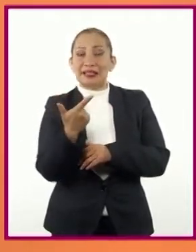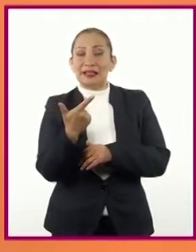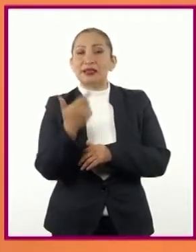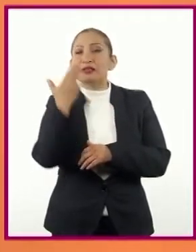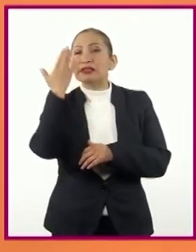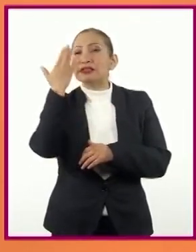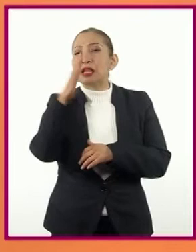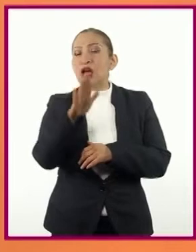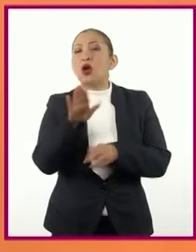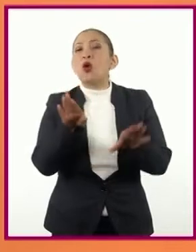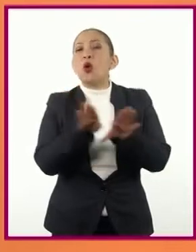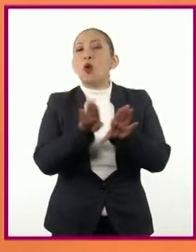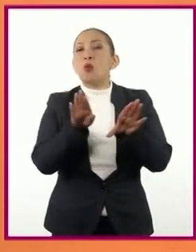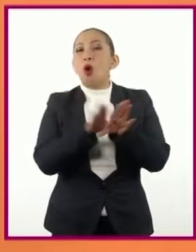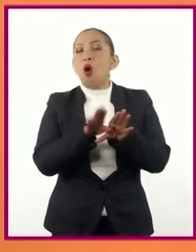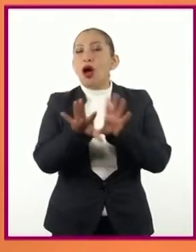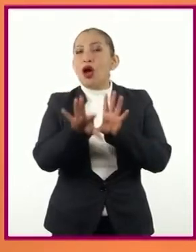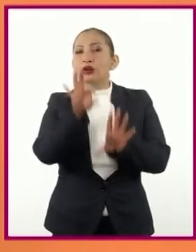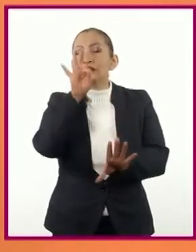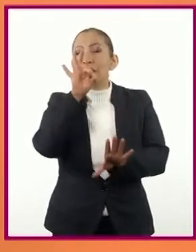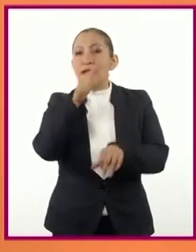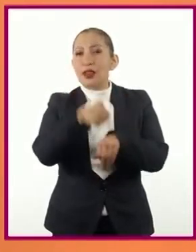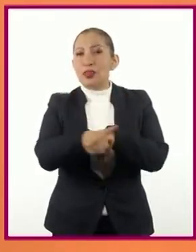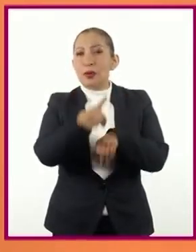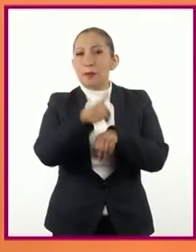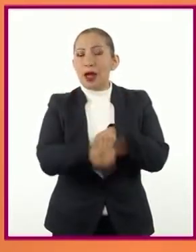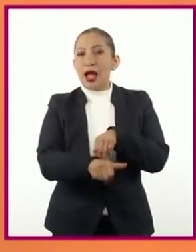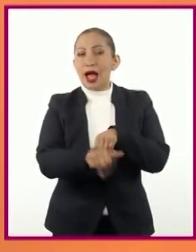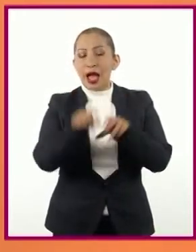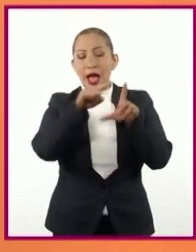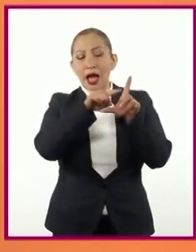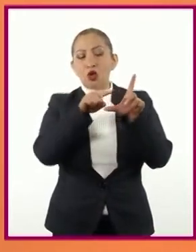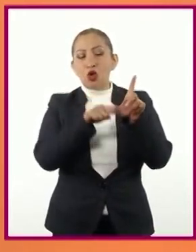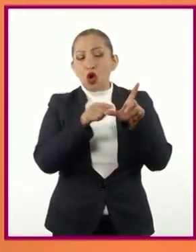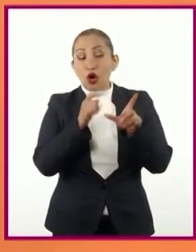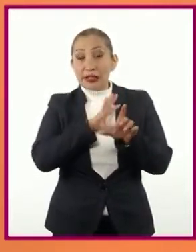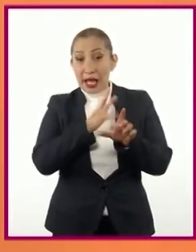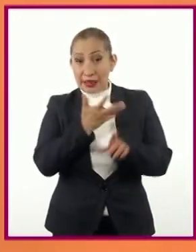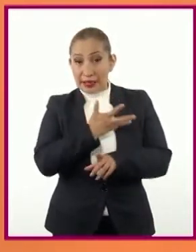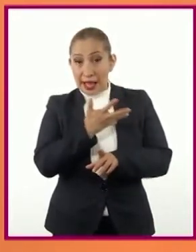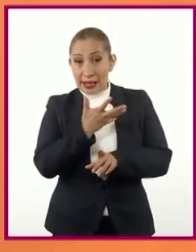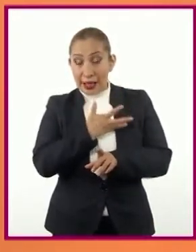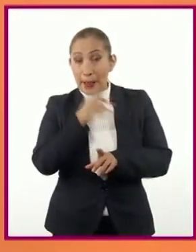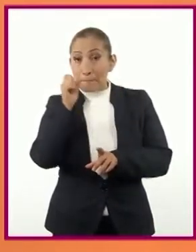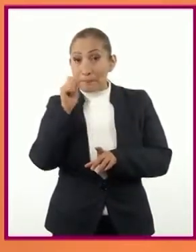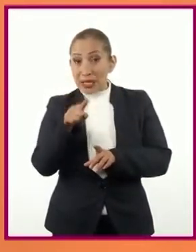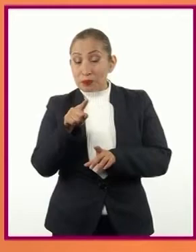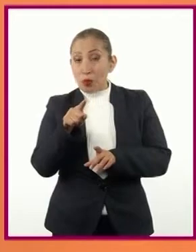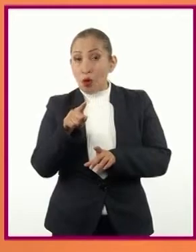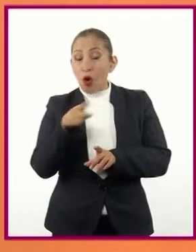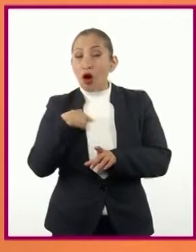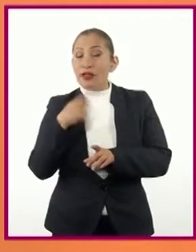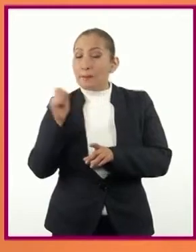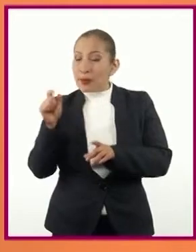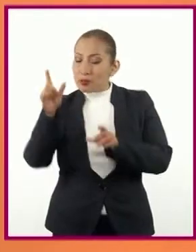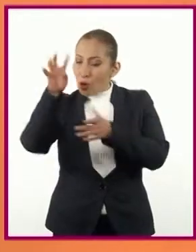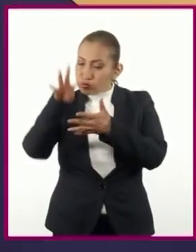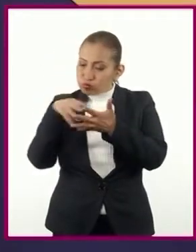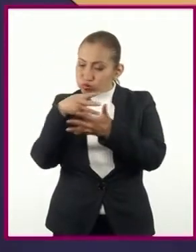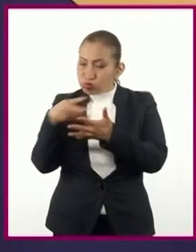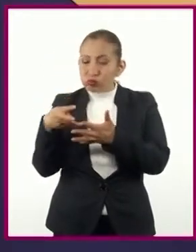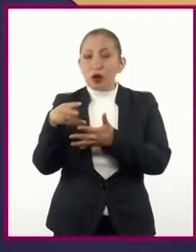saber cómo calcular el valor de un ángulo dado a partir del valor de la función